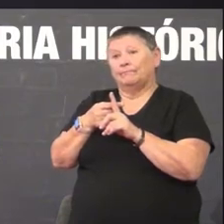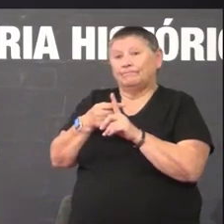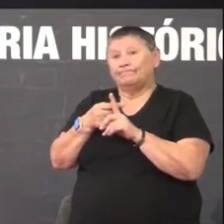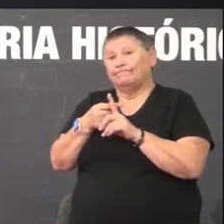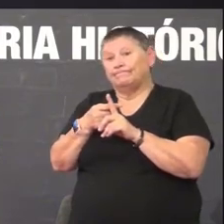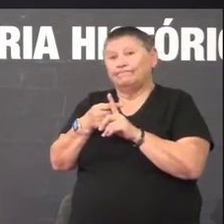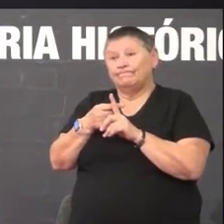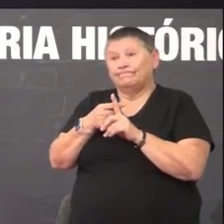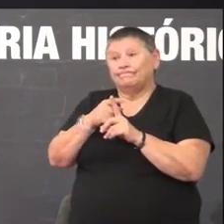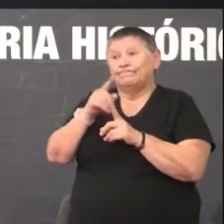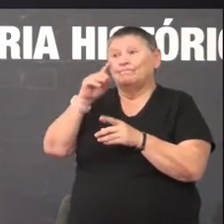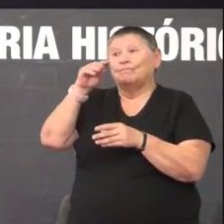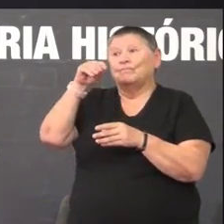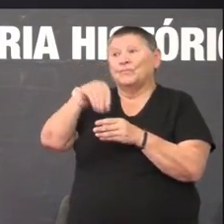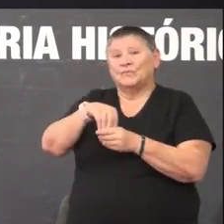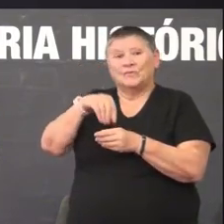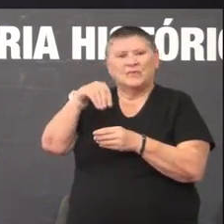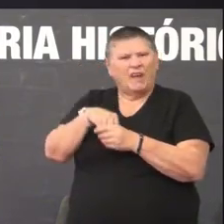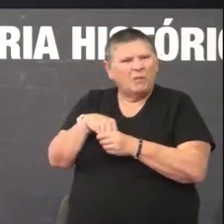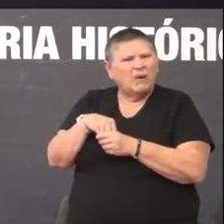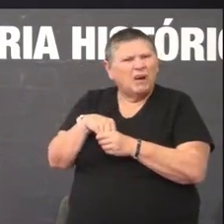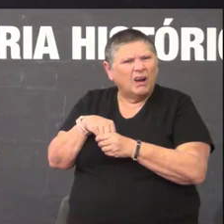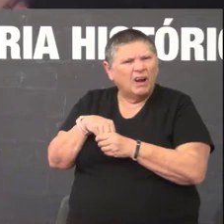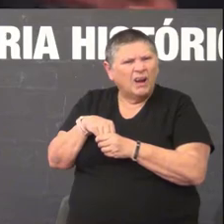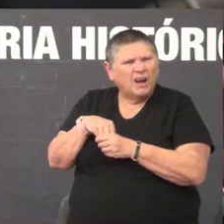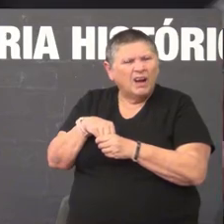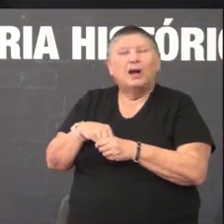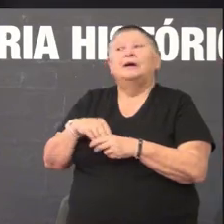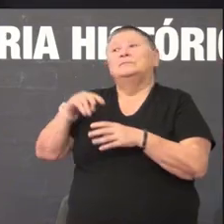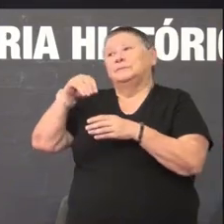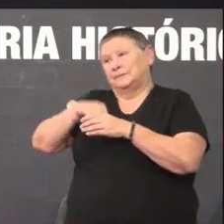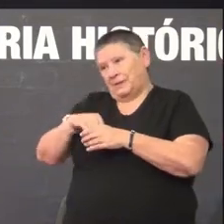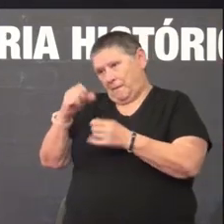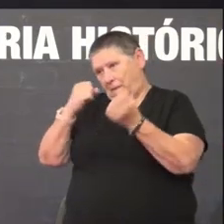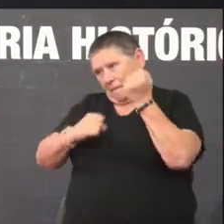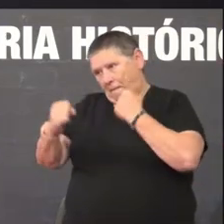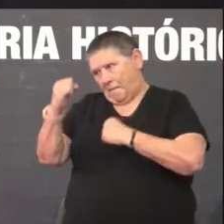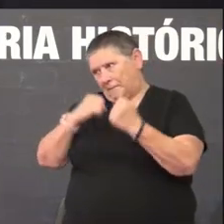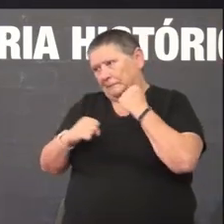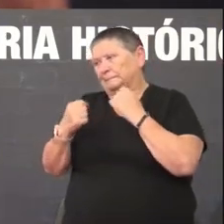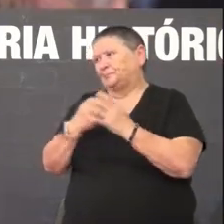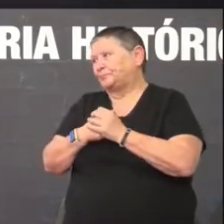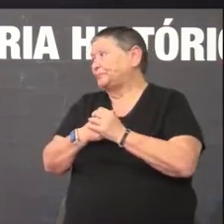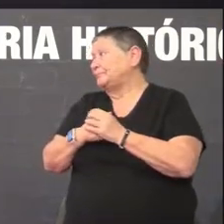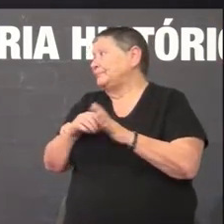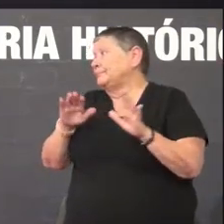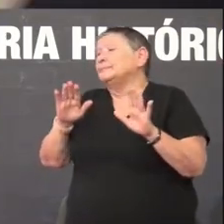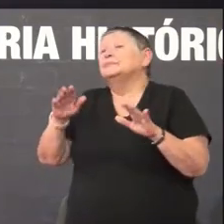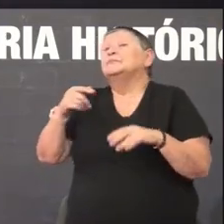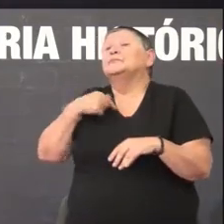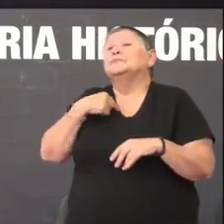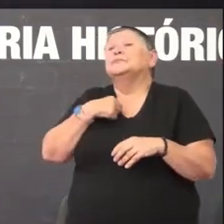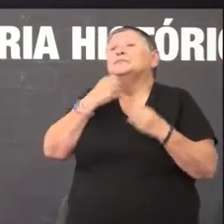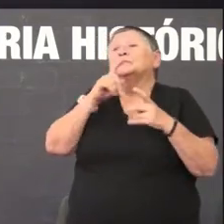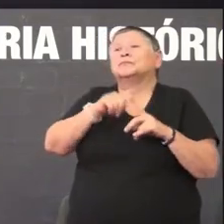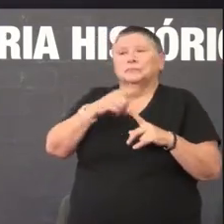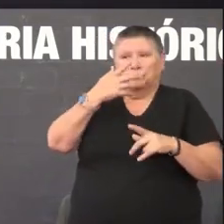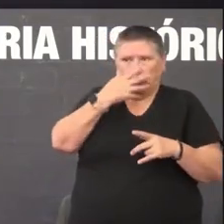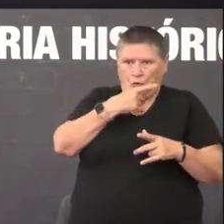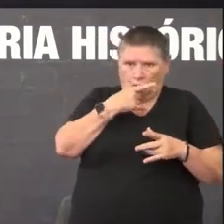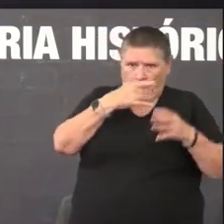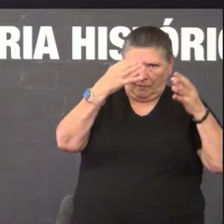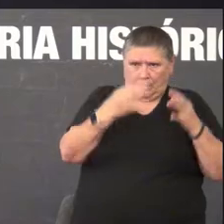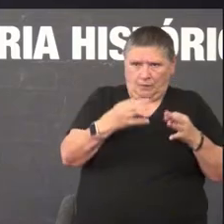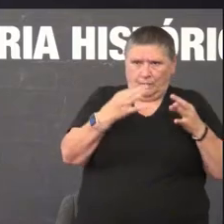estaba en los temas del dinero. Esto es una cosa que no es que la diga yo, es que esto ya es de conocimiento, ¿vale?